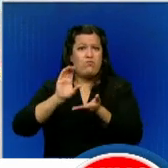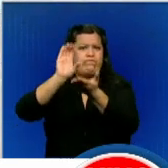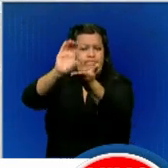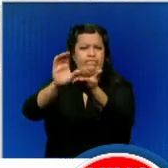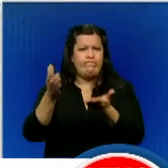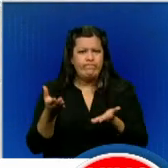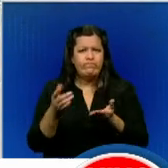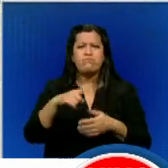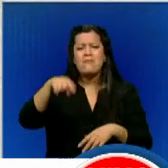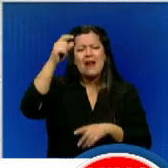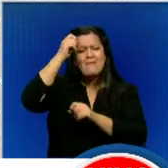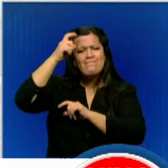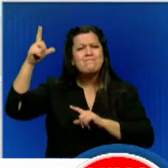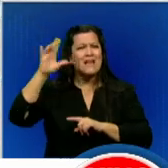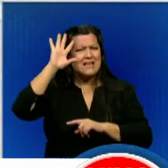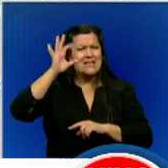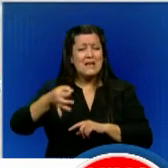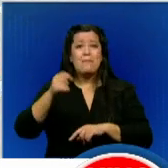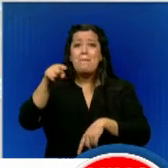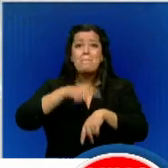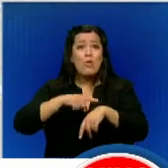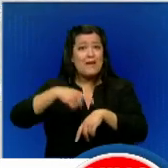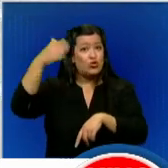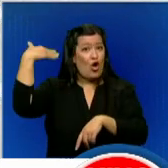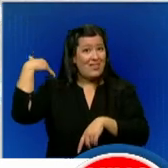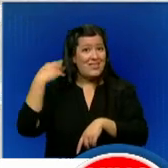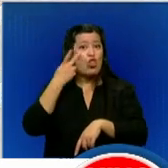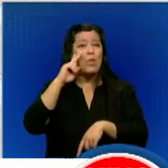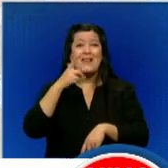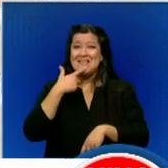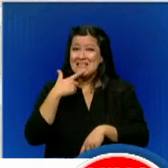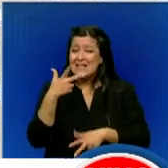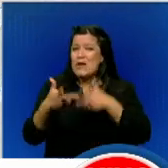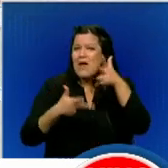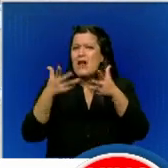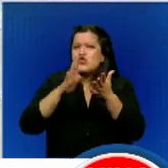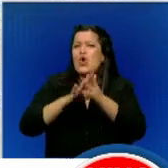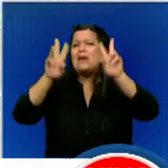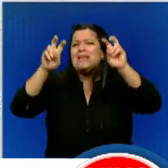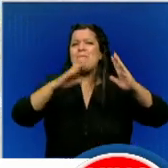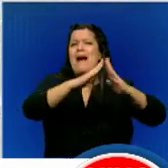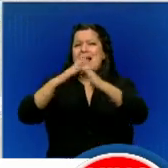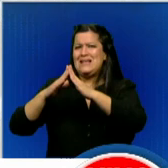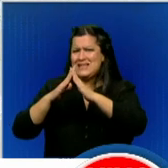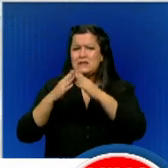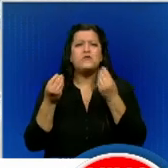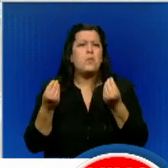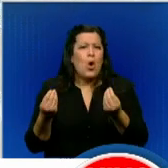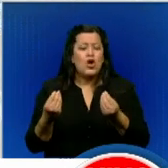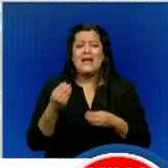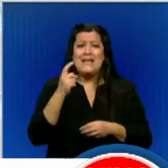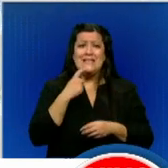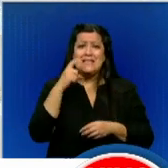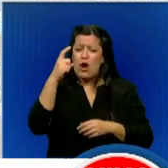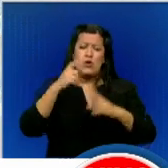tengamos una idea en esa oportunidad voy a hablar de vivienda porque san luís ha